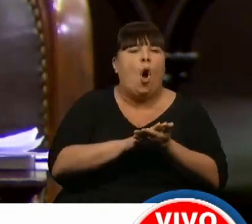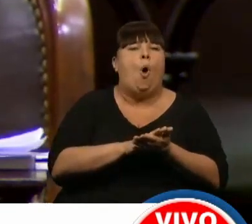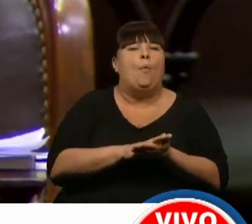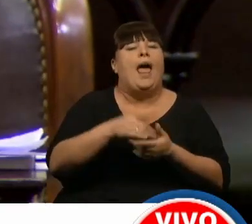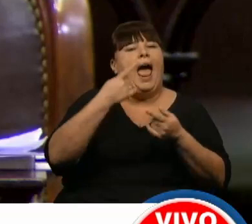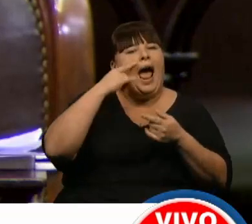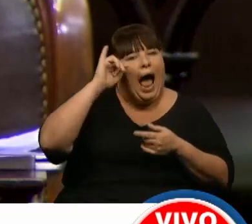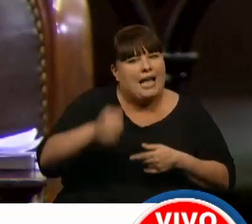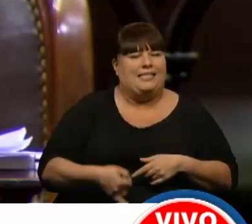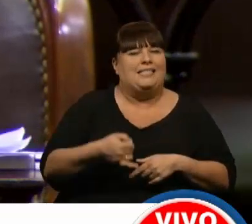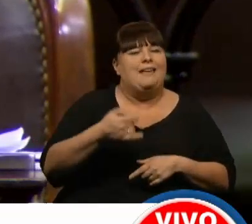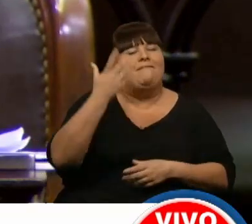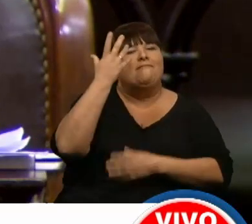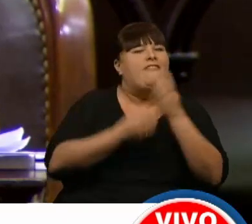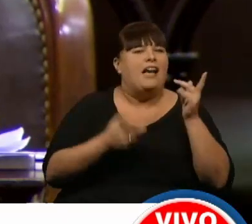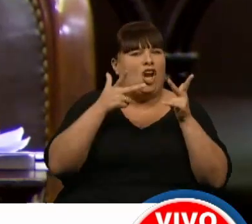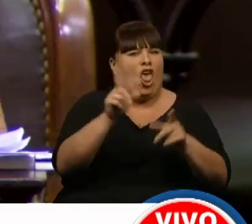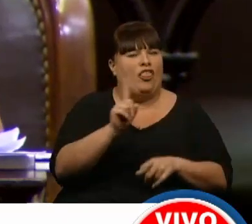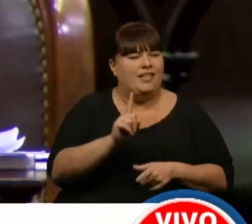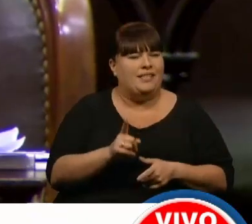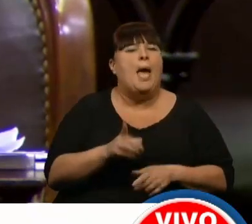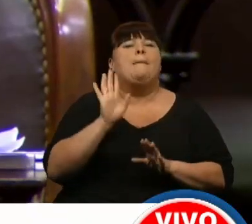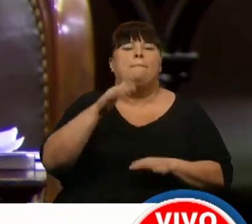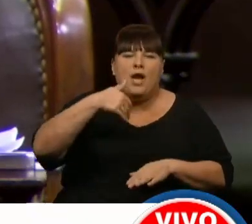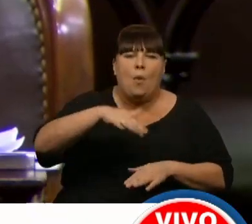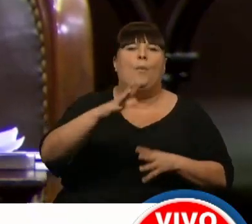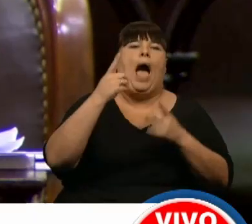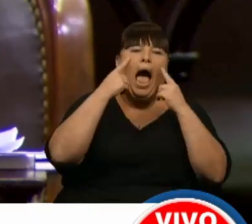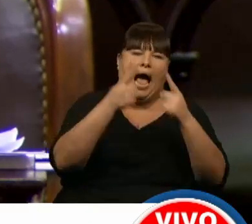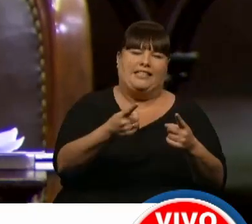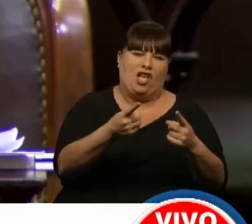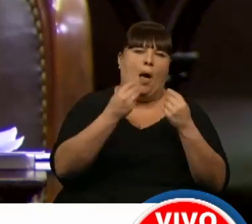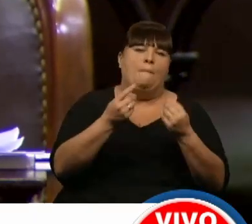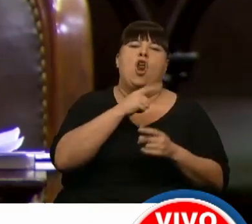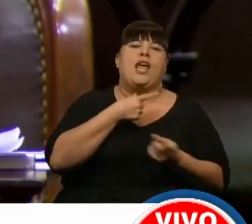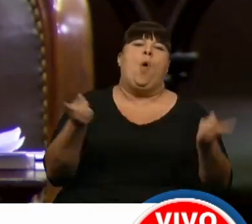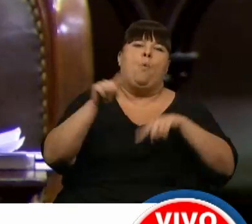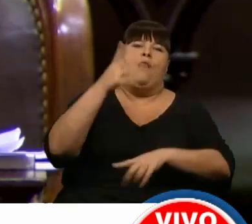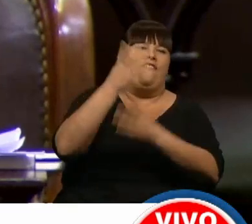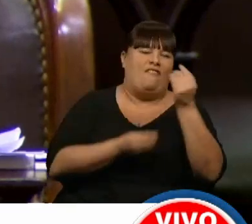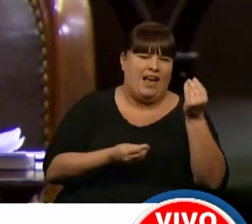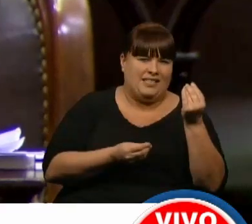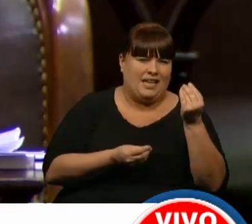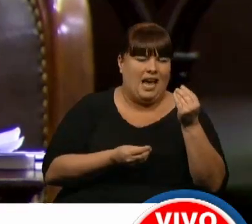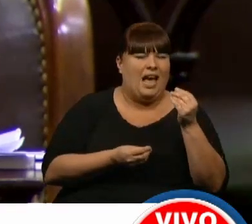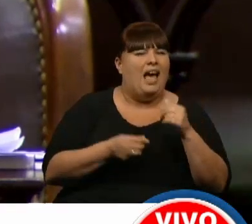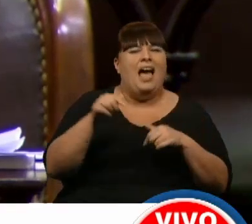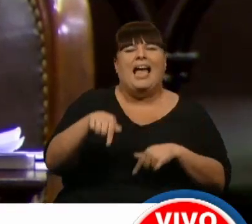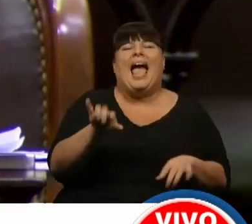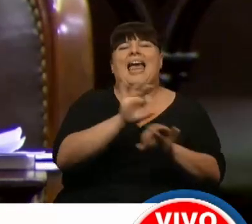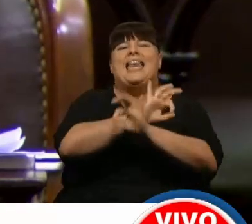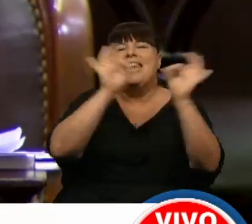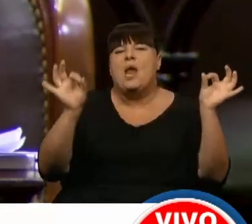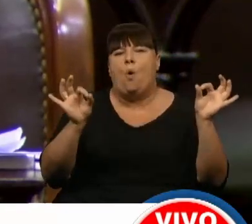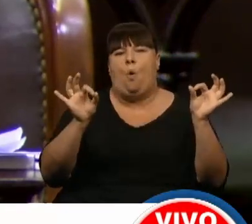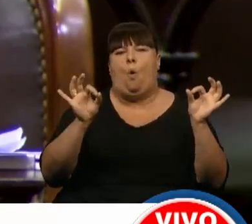que reconocen haberse equivocado, pero que van a prestar atención para no volver a equivocarse. Acá no hay